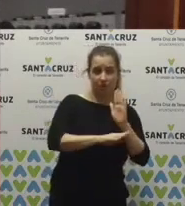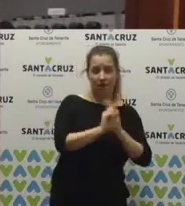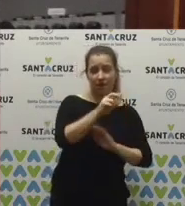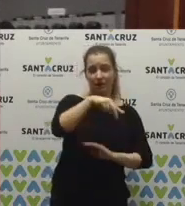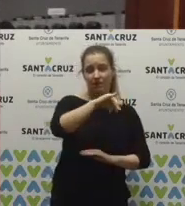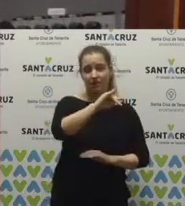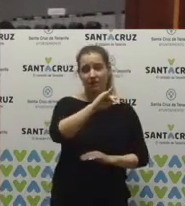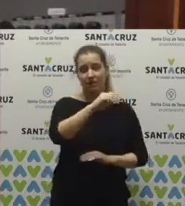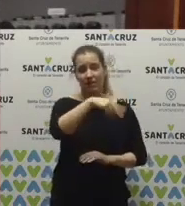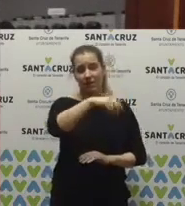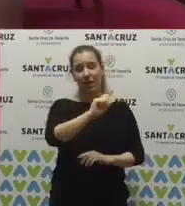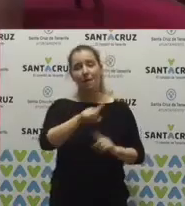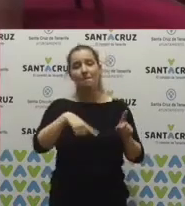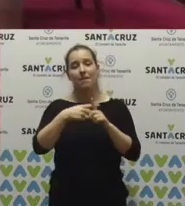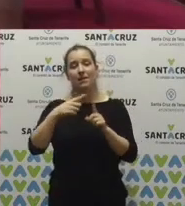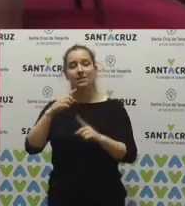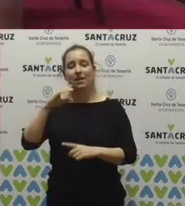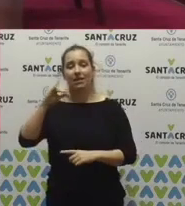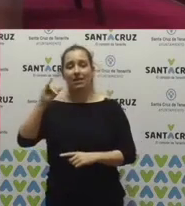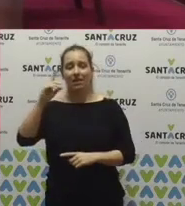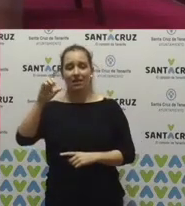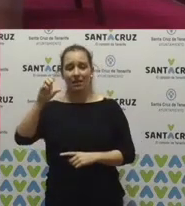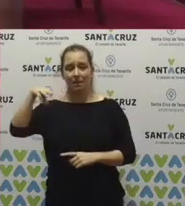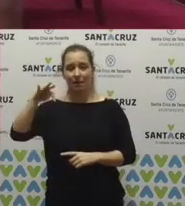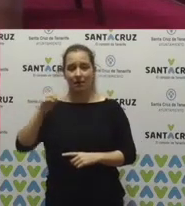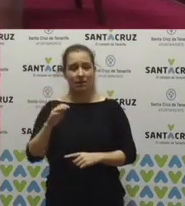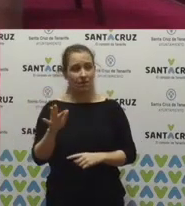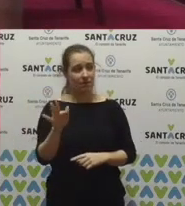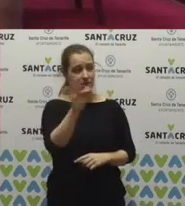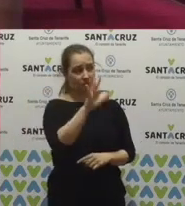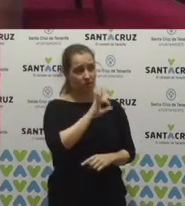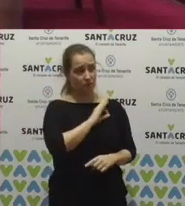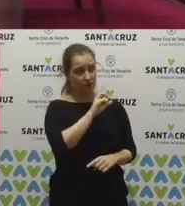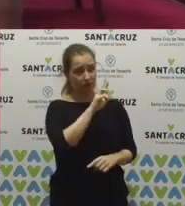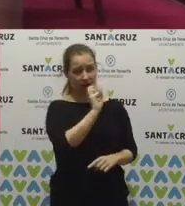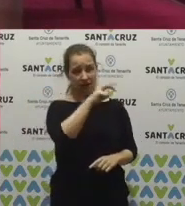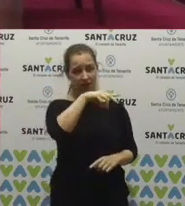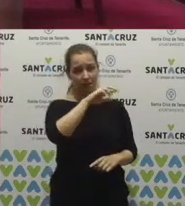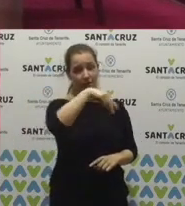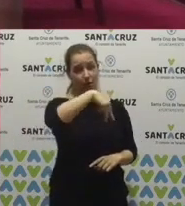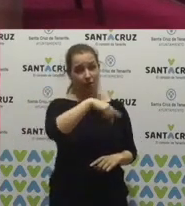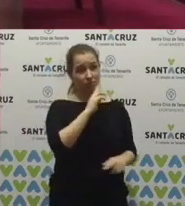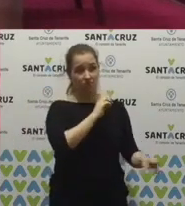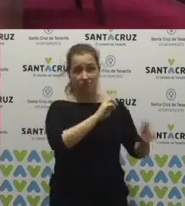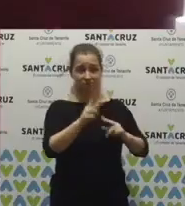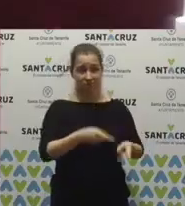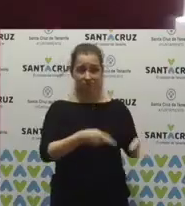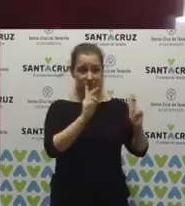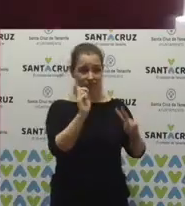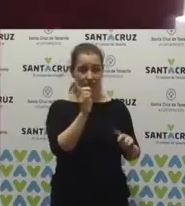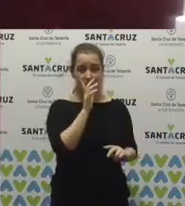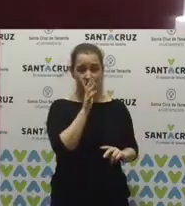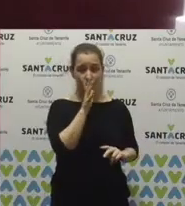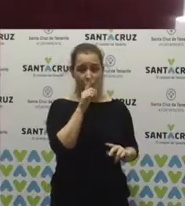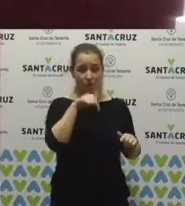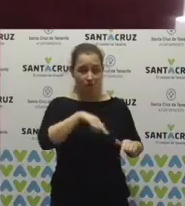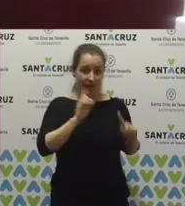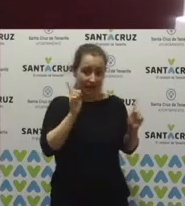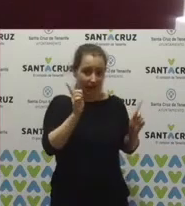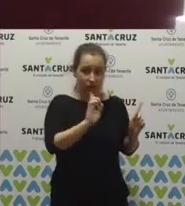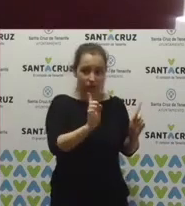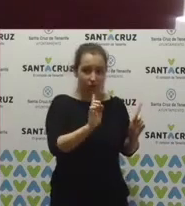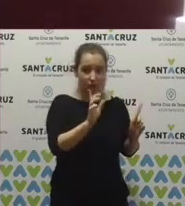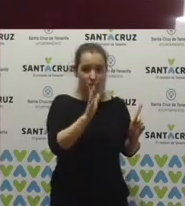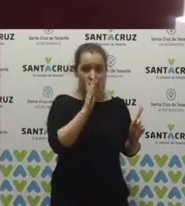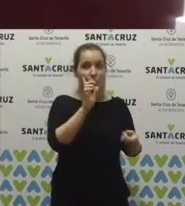don ramón no le voy a dejar contestar como pudo intuir no es por nada sino porque no es en por esta ocasión sino por lo que pueda venir